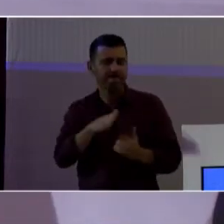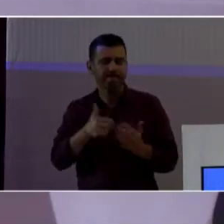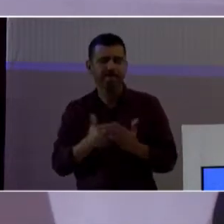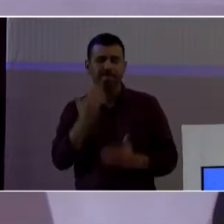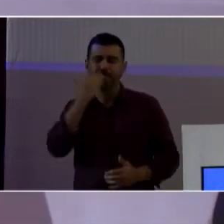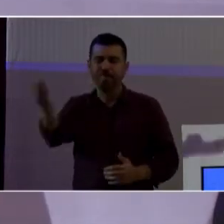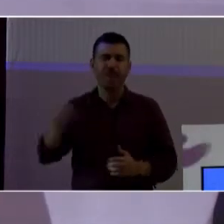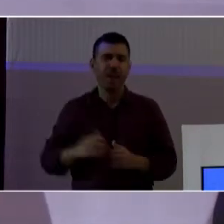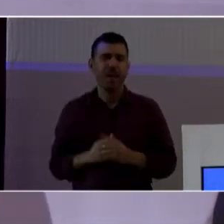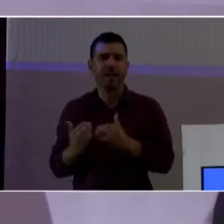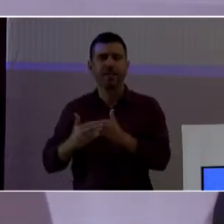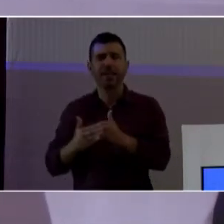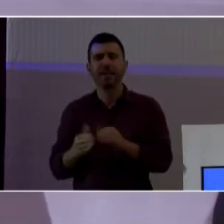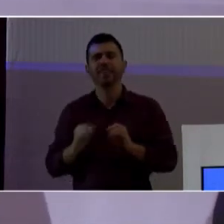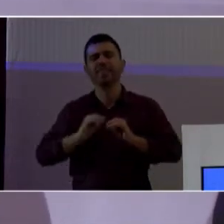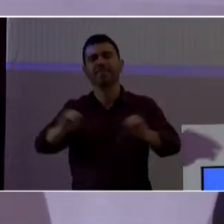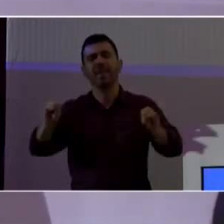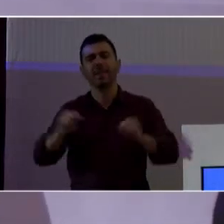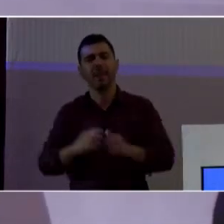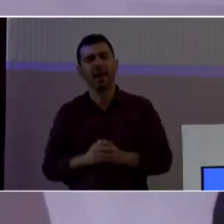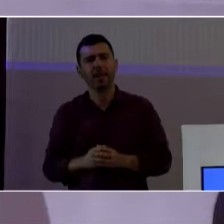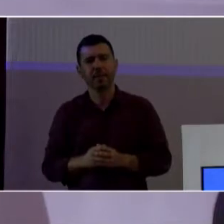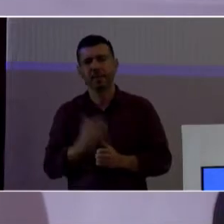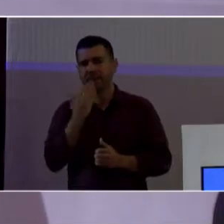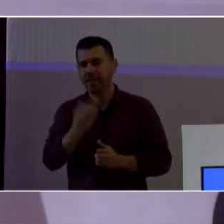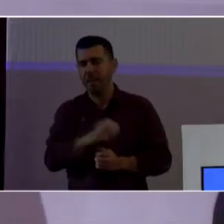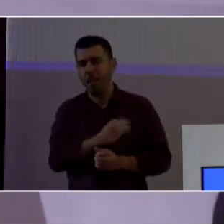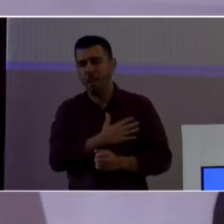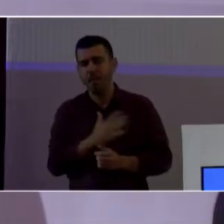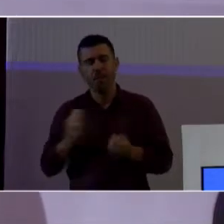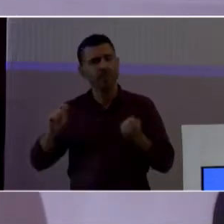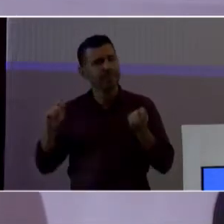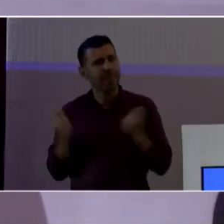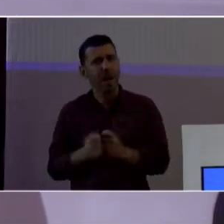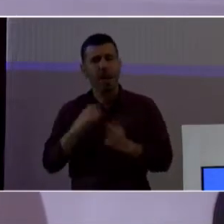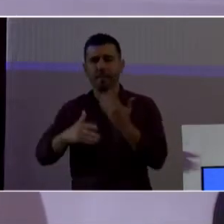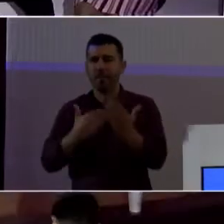este mensaje. Una oportunidad lo cambia todo.